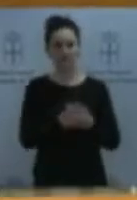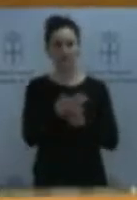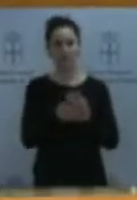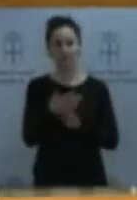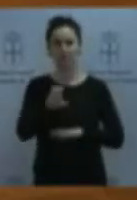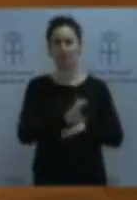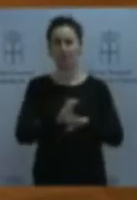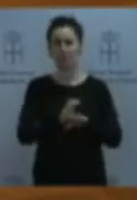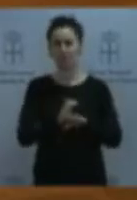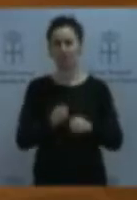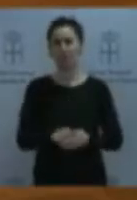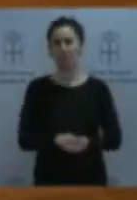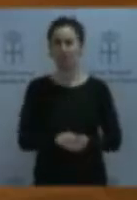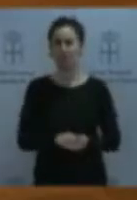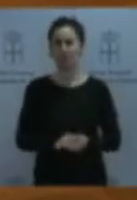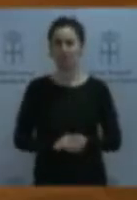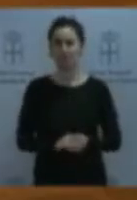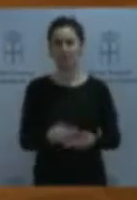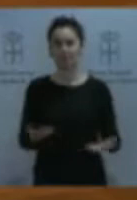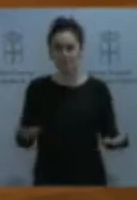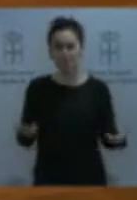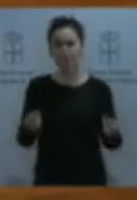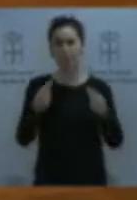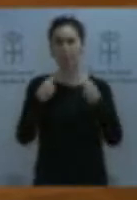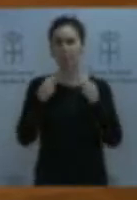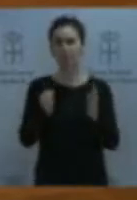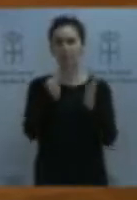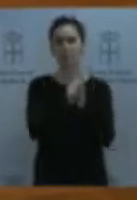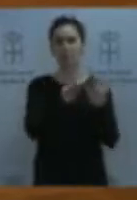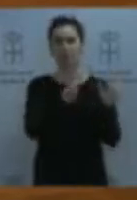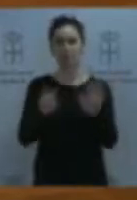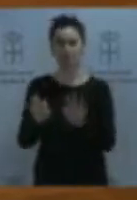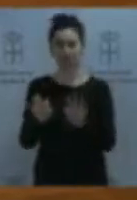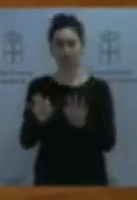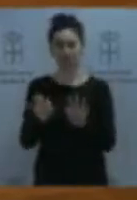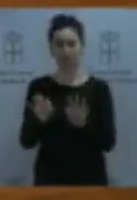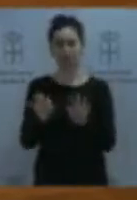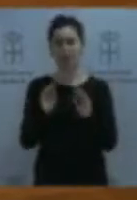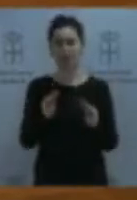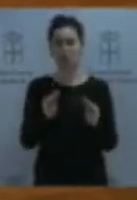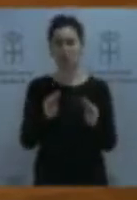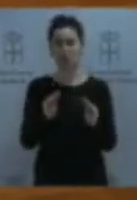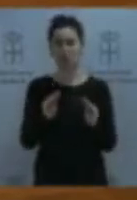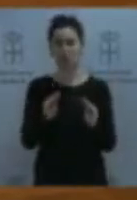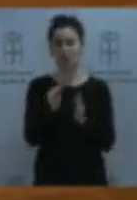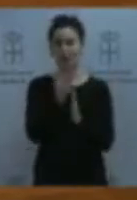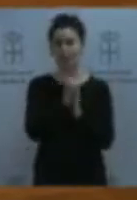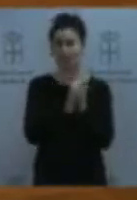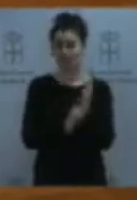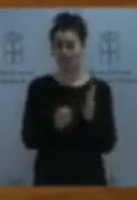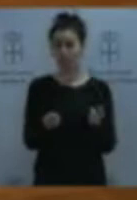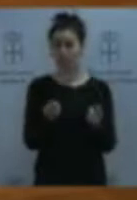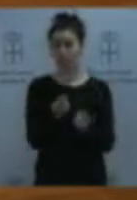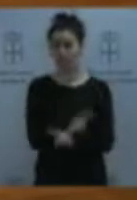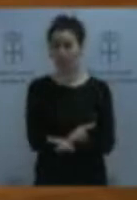Sí, señor diputado. El artículo 70 del texto refundido, y vuelvo a decir lo mismo, es un informe exhaustivo hecho